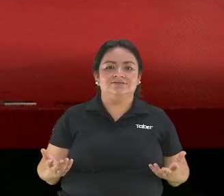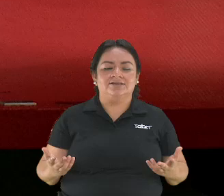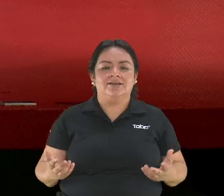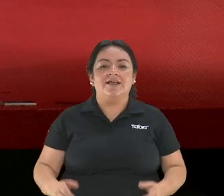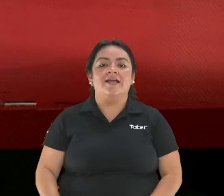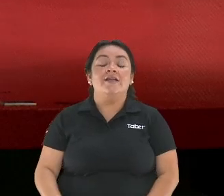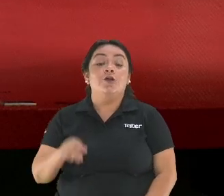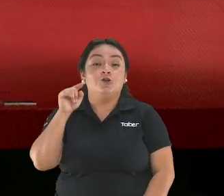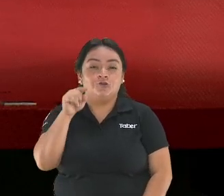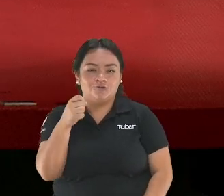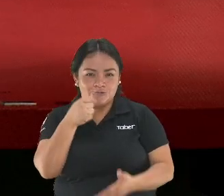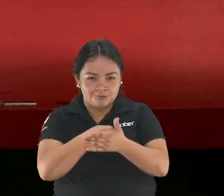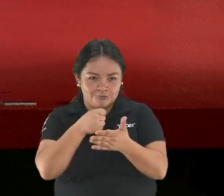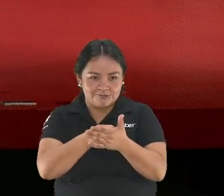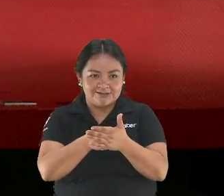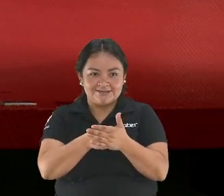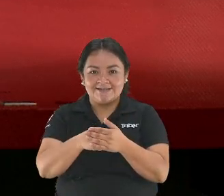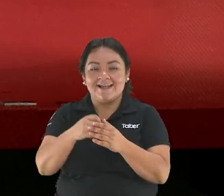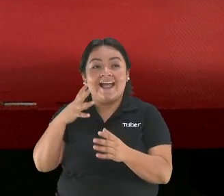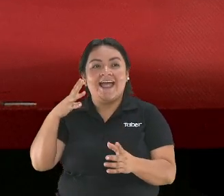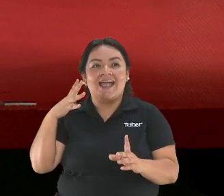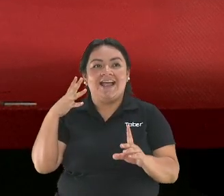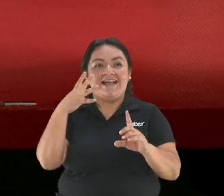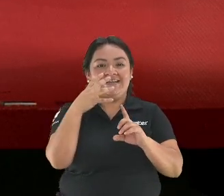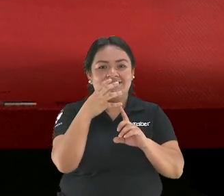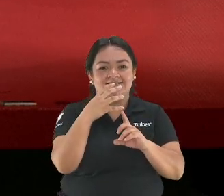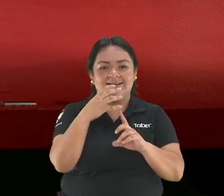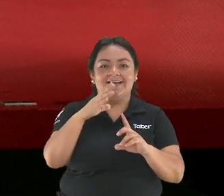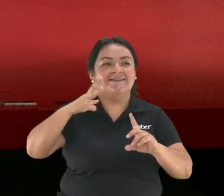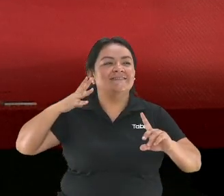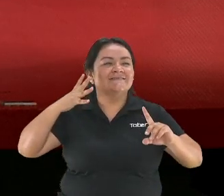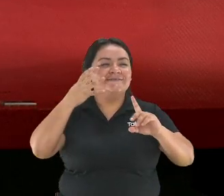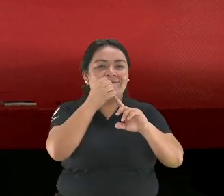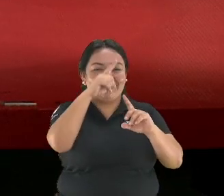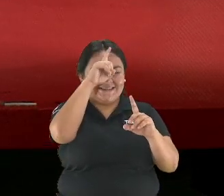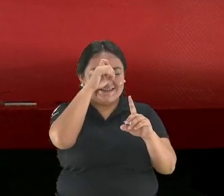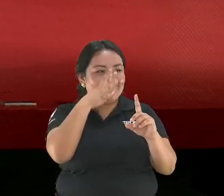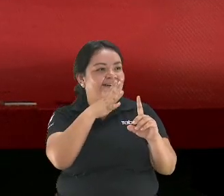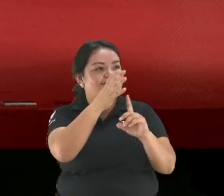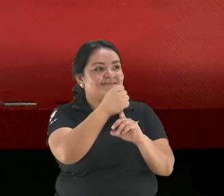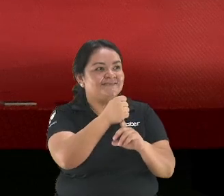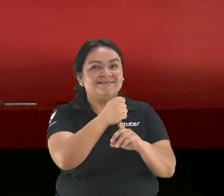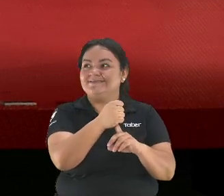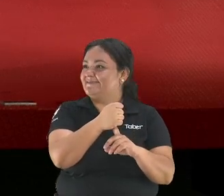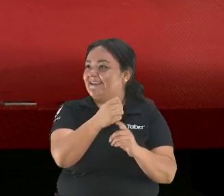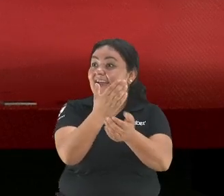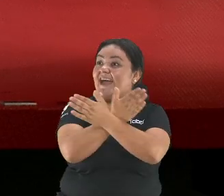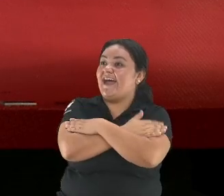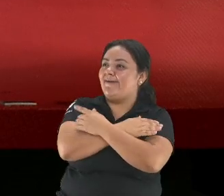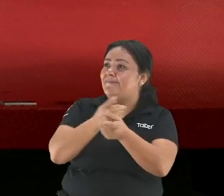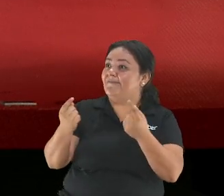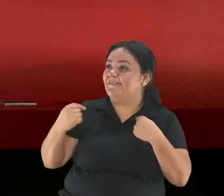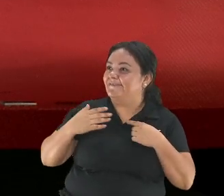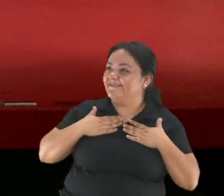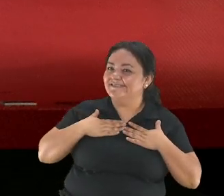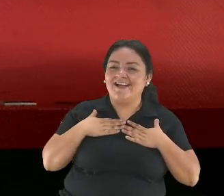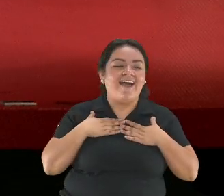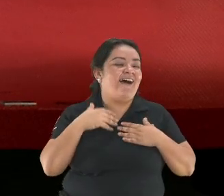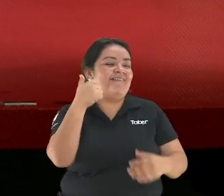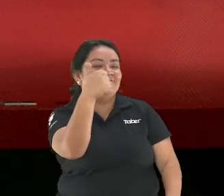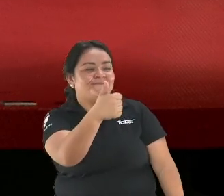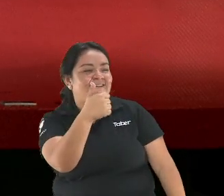te esforzaste por llegar a la meta y en tu meta de trabajo en lugar de tu que esperaba recibir que tu bp dijera que